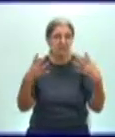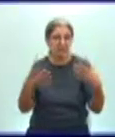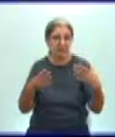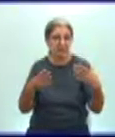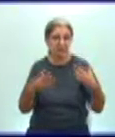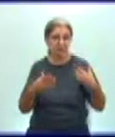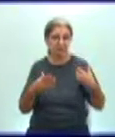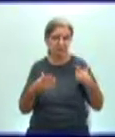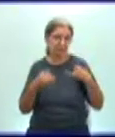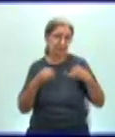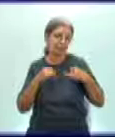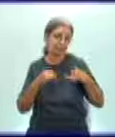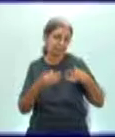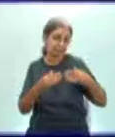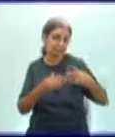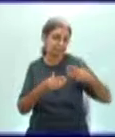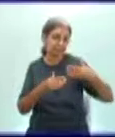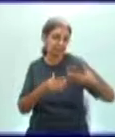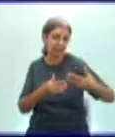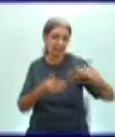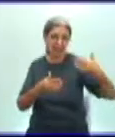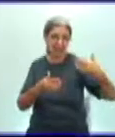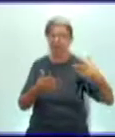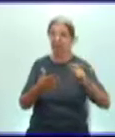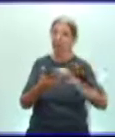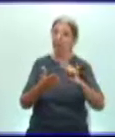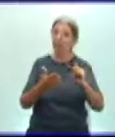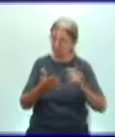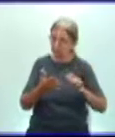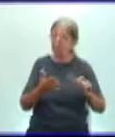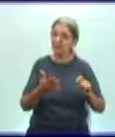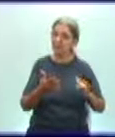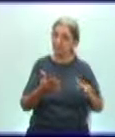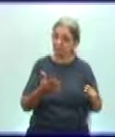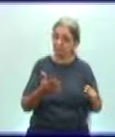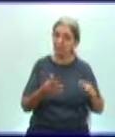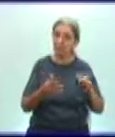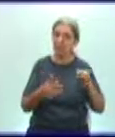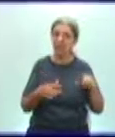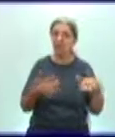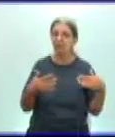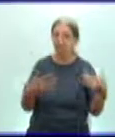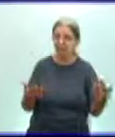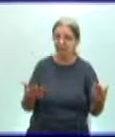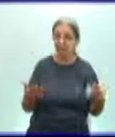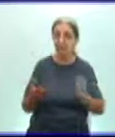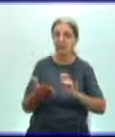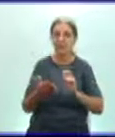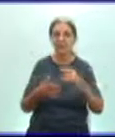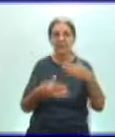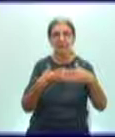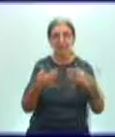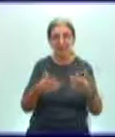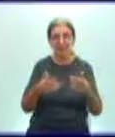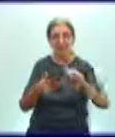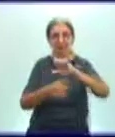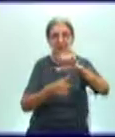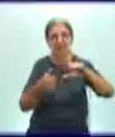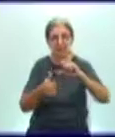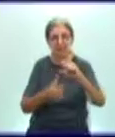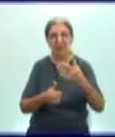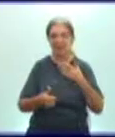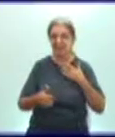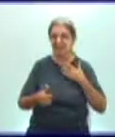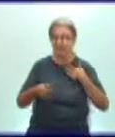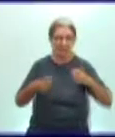anticipar y esta diapositiva usted sí debe tomar nota de ella. ¿Cuáles son los problemas que tiene el hombre en el Caribe? El ansia de